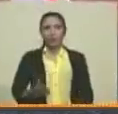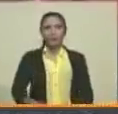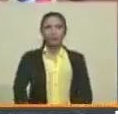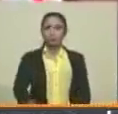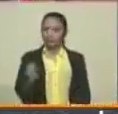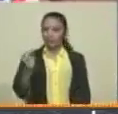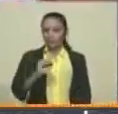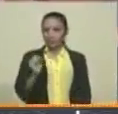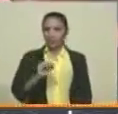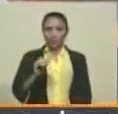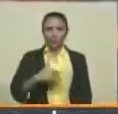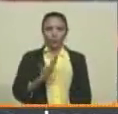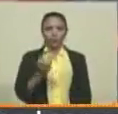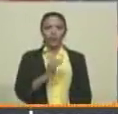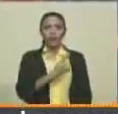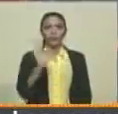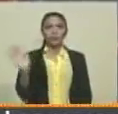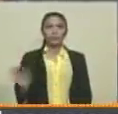es posible.